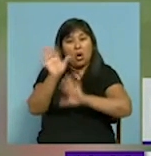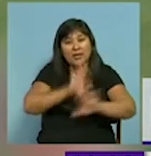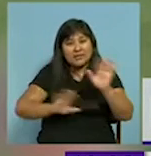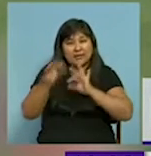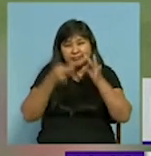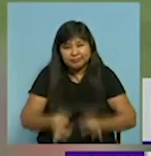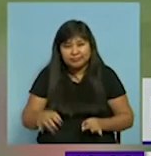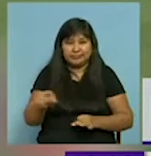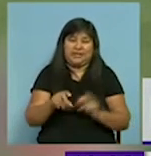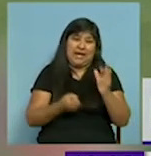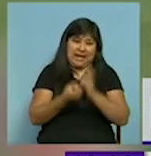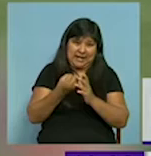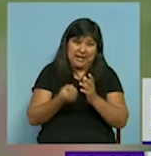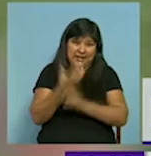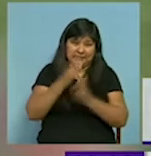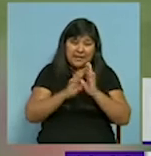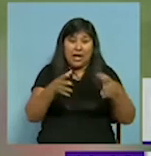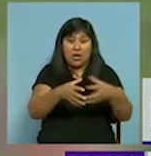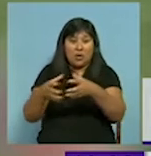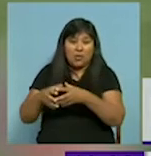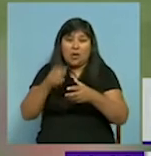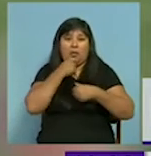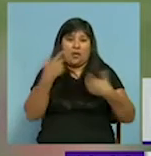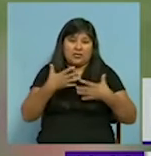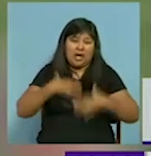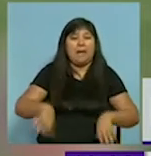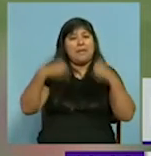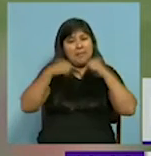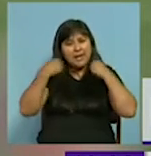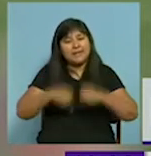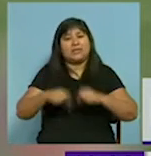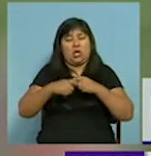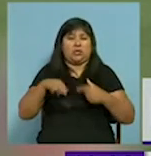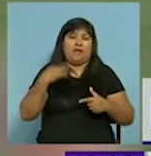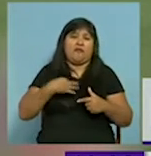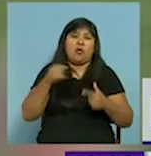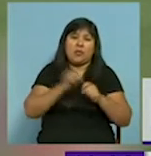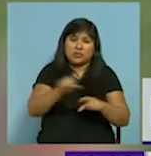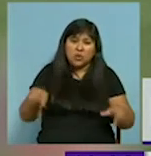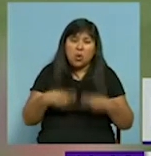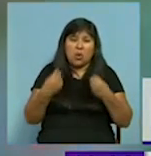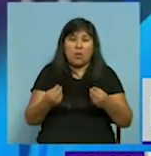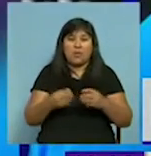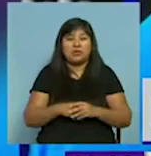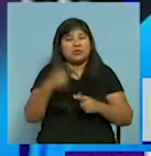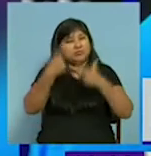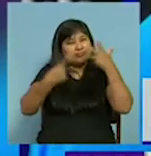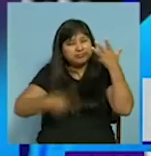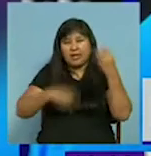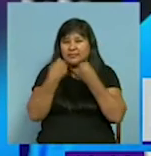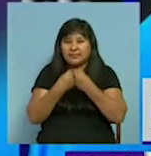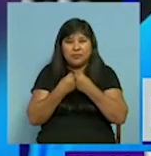importante en lo que tiene que ver con con el scouting con la preparación con las evaluaciones un trabajo